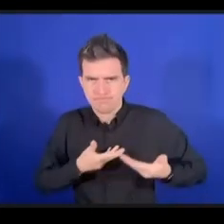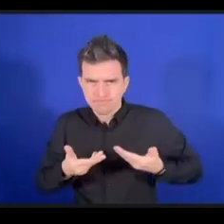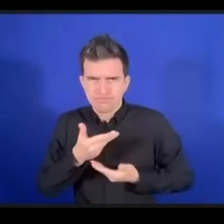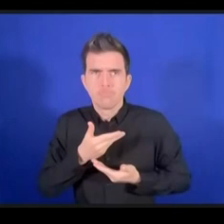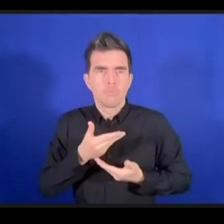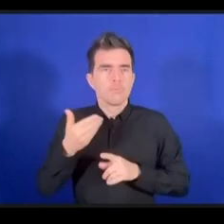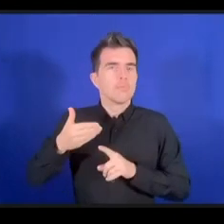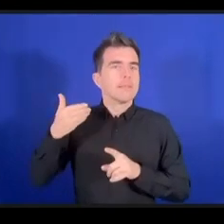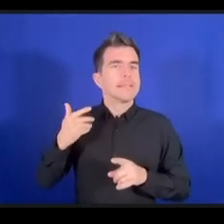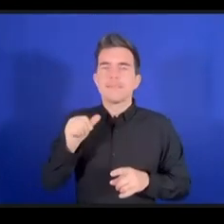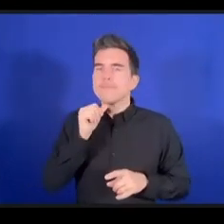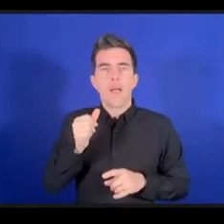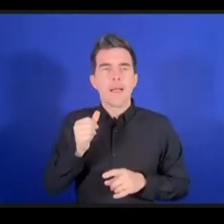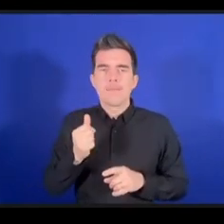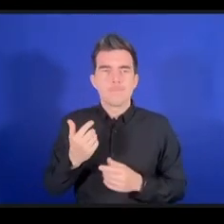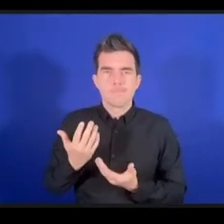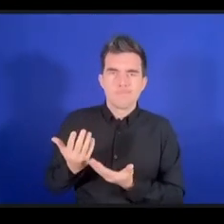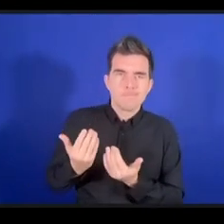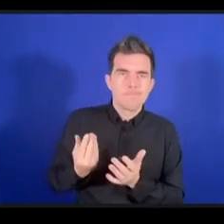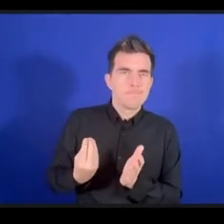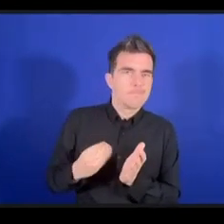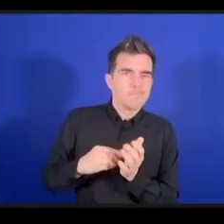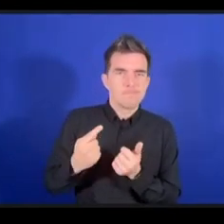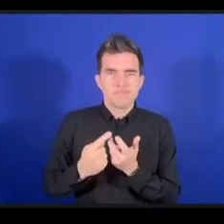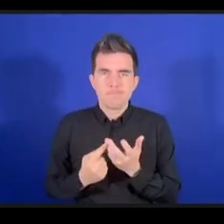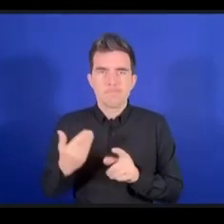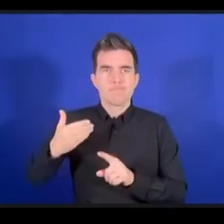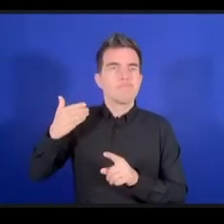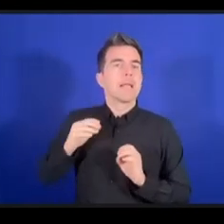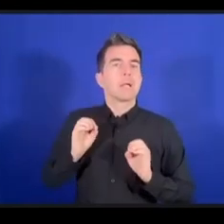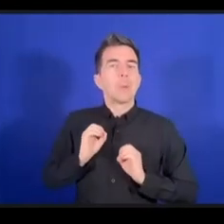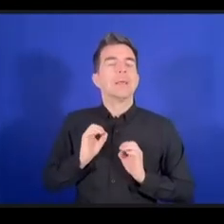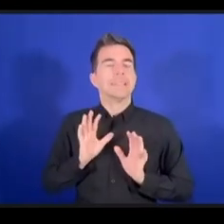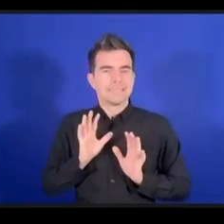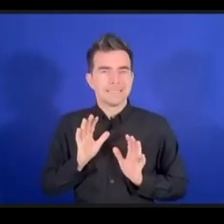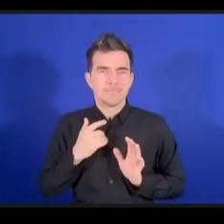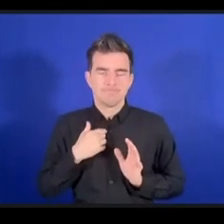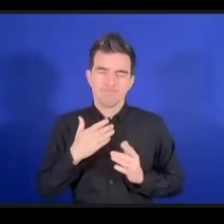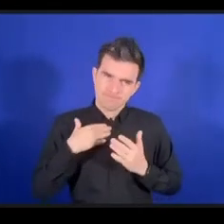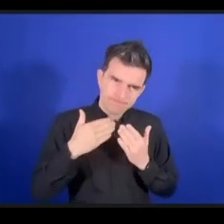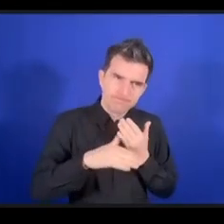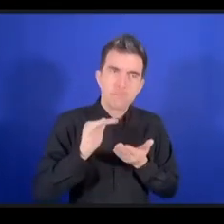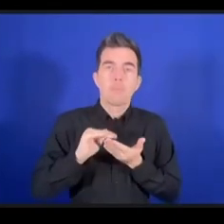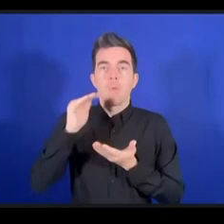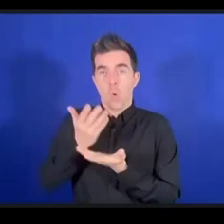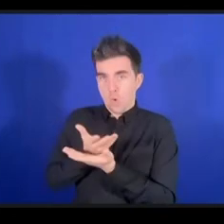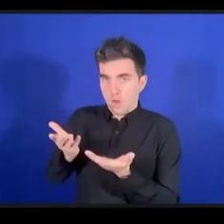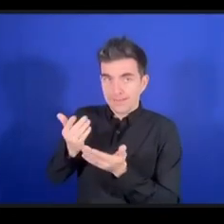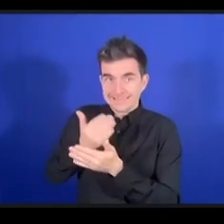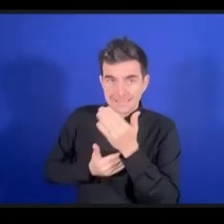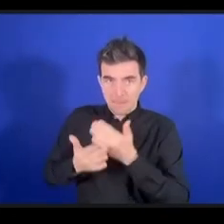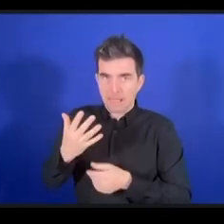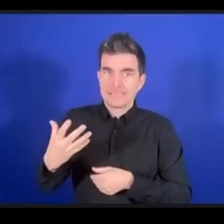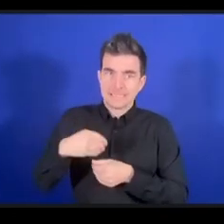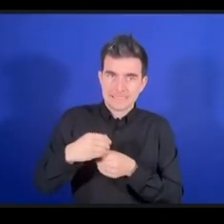aportar a más personas con discapacidades pero eso como sabemos requiere más recursos en cuanto a finanzas y en cuanto a esfuerzos